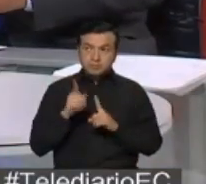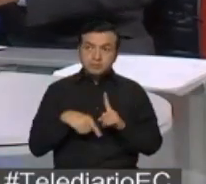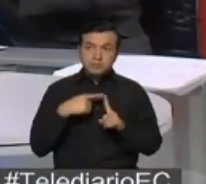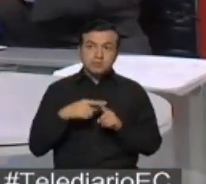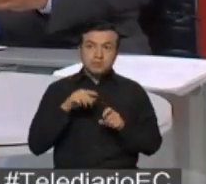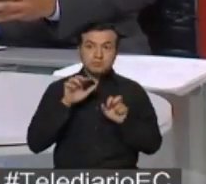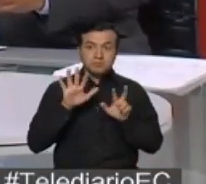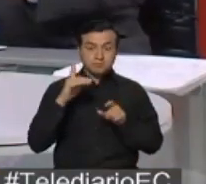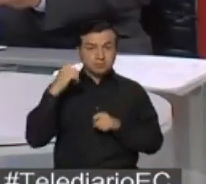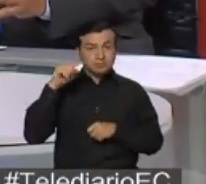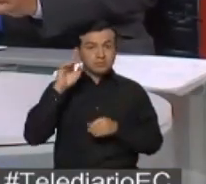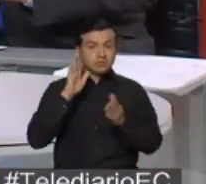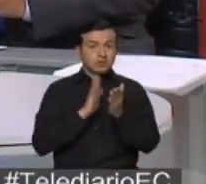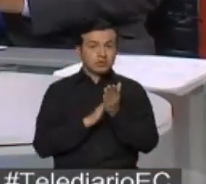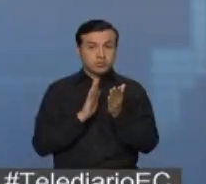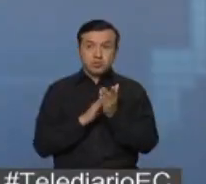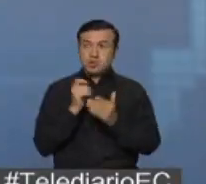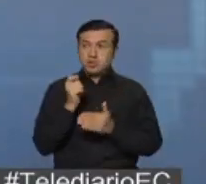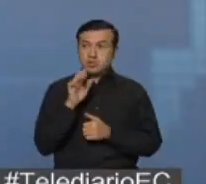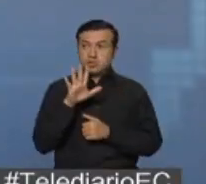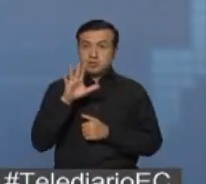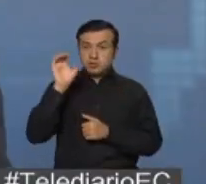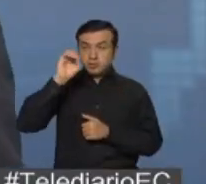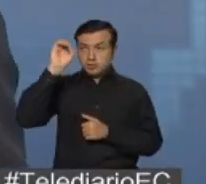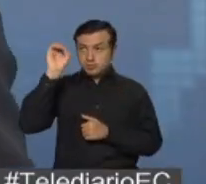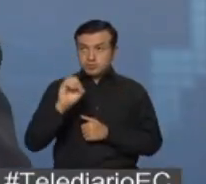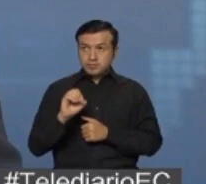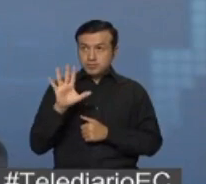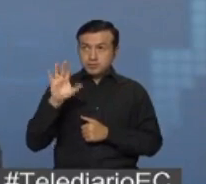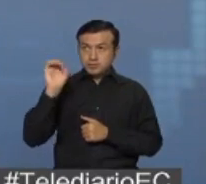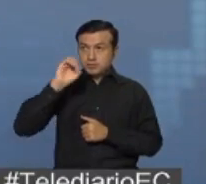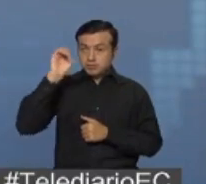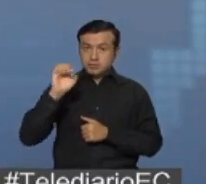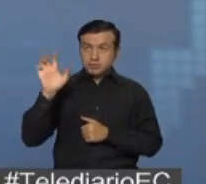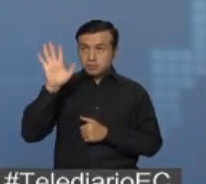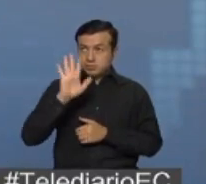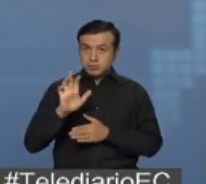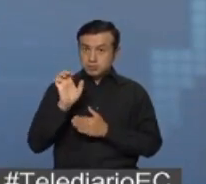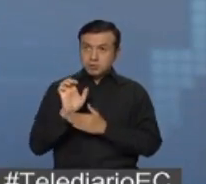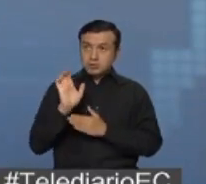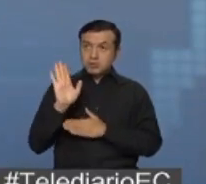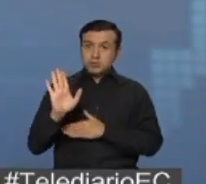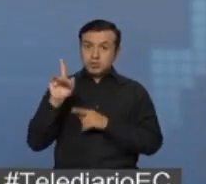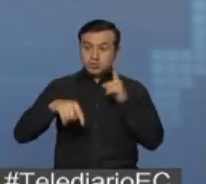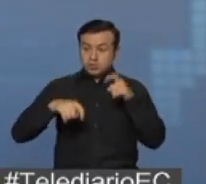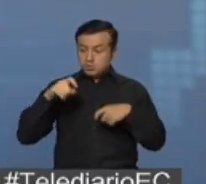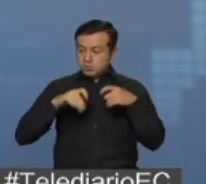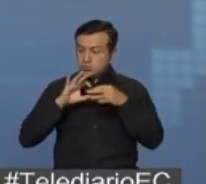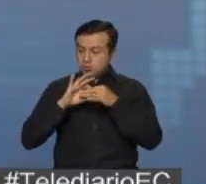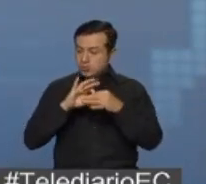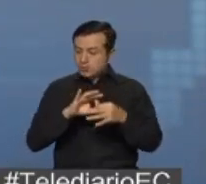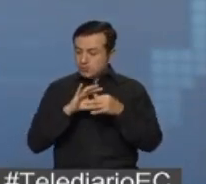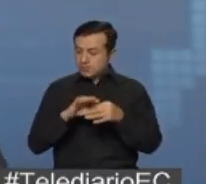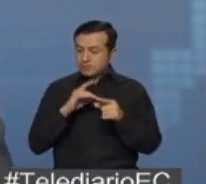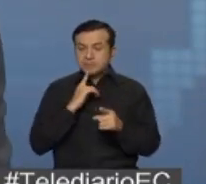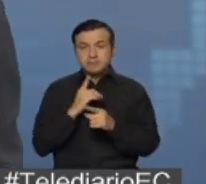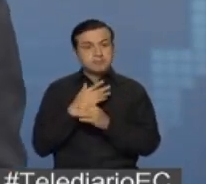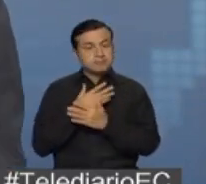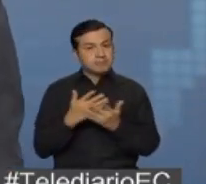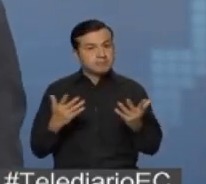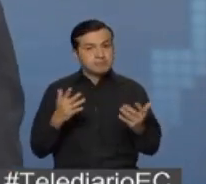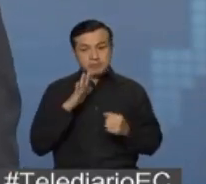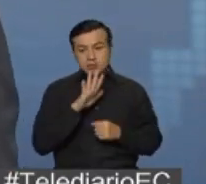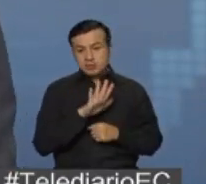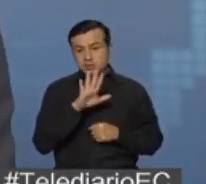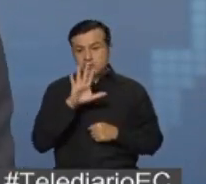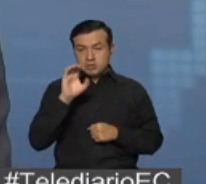millones de socios estamos hablando casi el 50 por ciento de la población del ecuador que tiene vinculación a estas cooperativas de estas